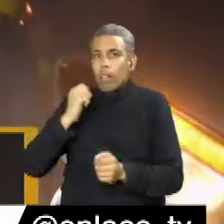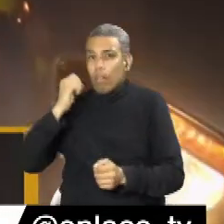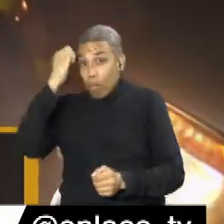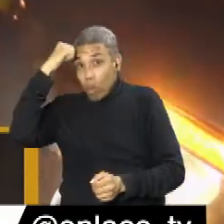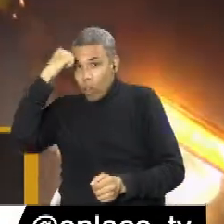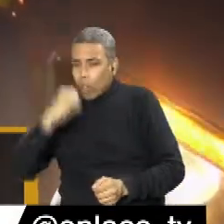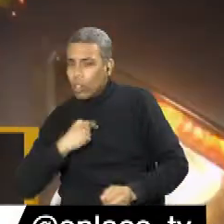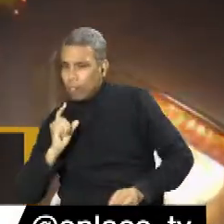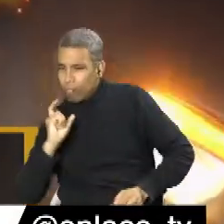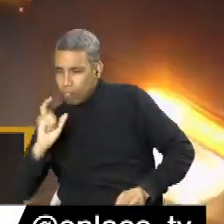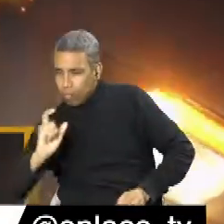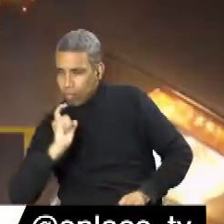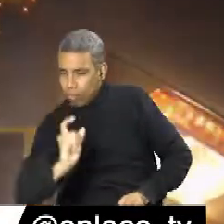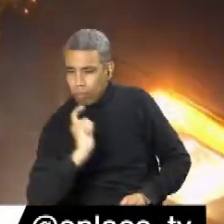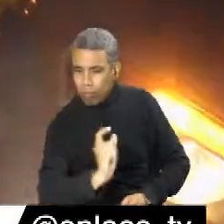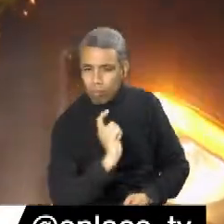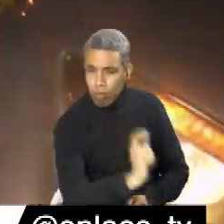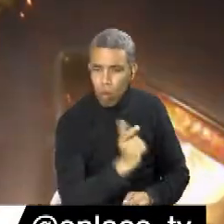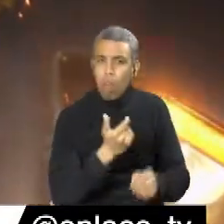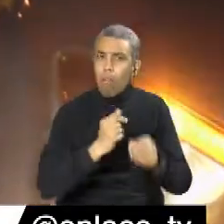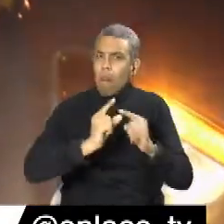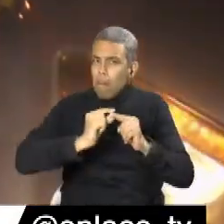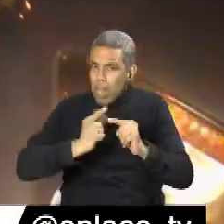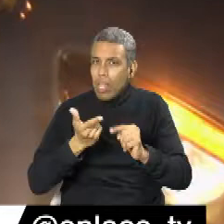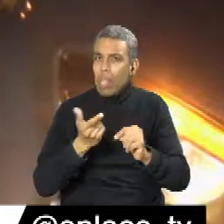como sus primas y el reajuste aprobado para este año.